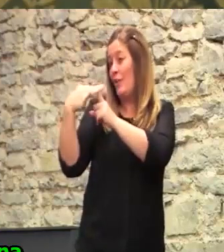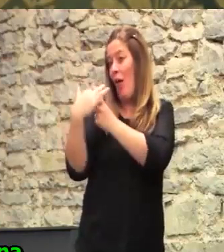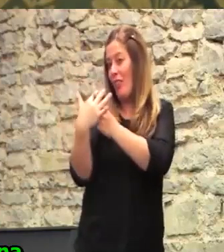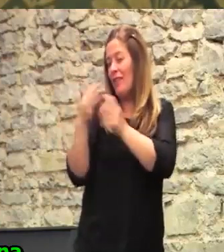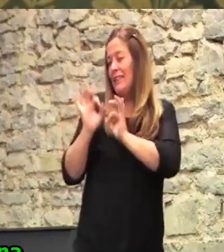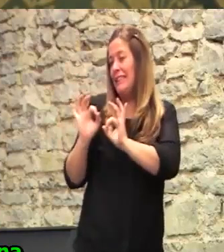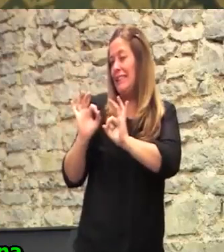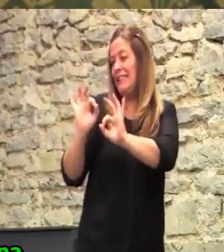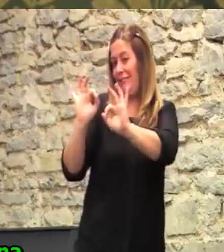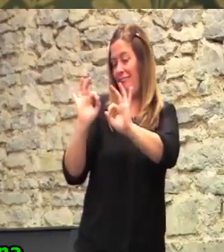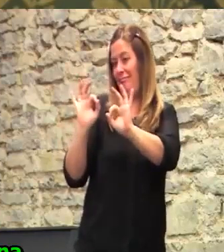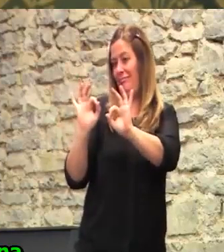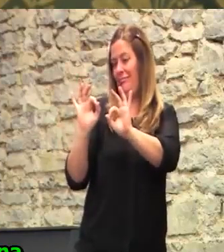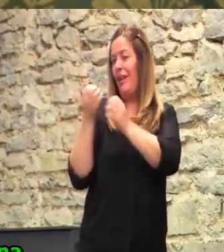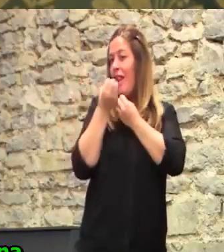porque